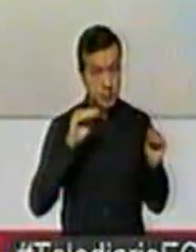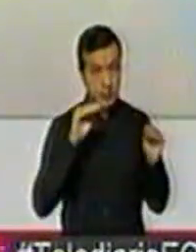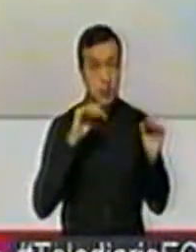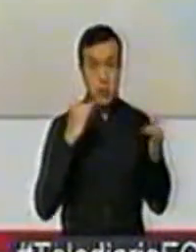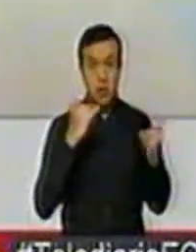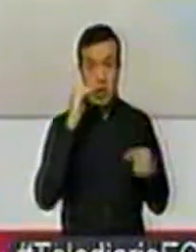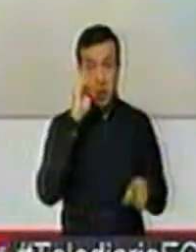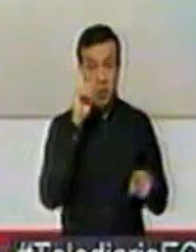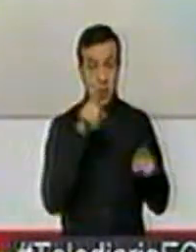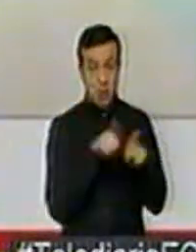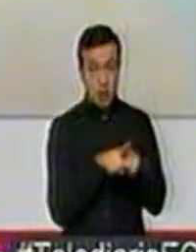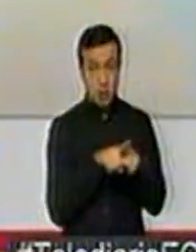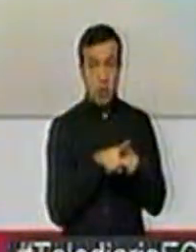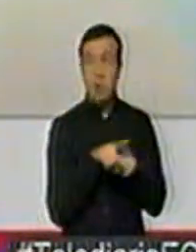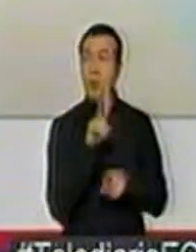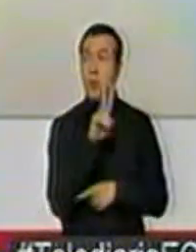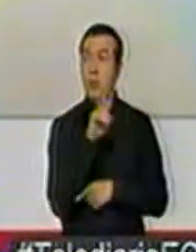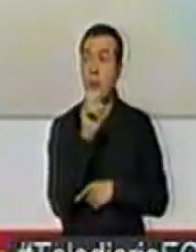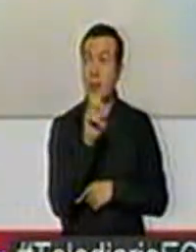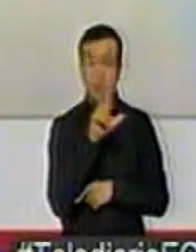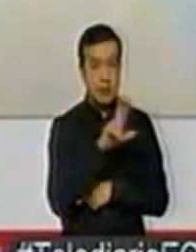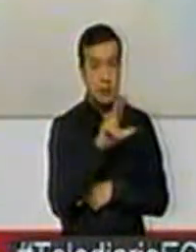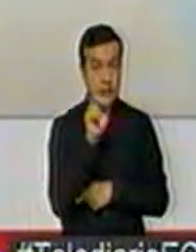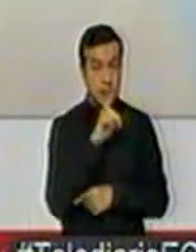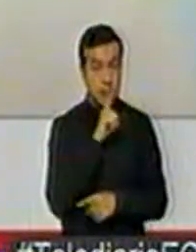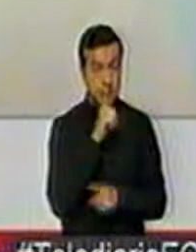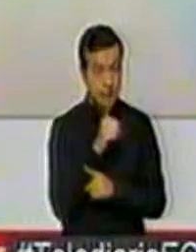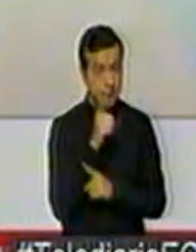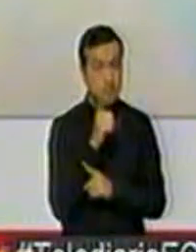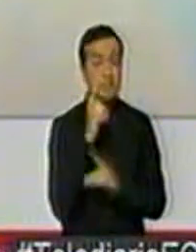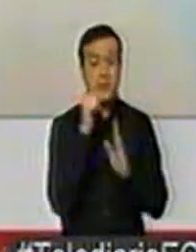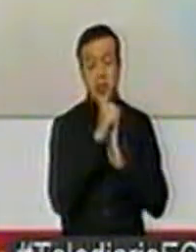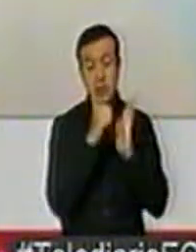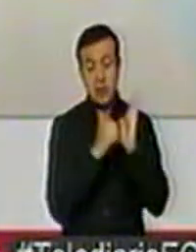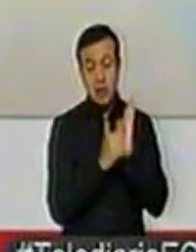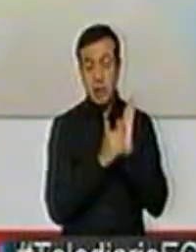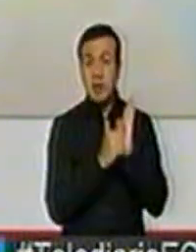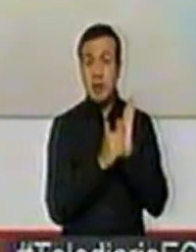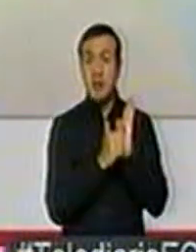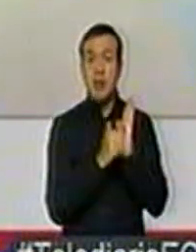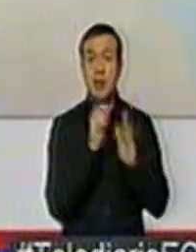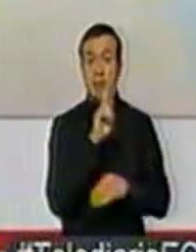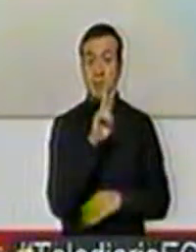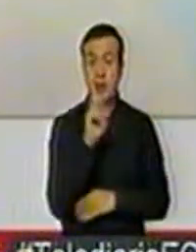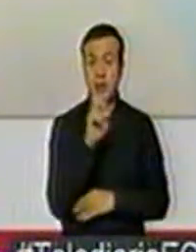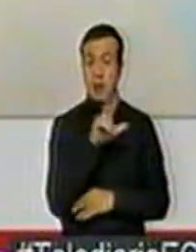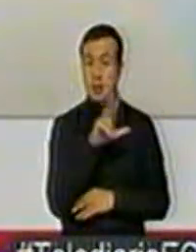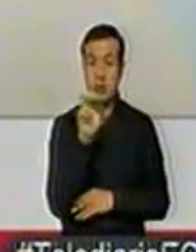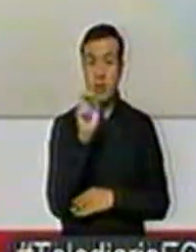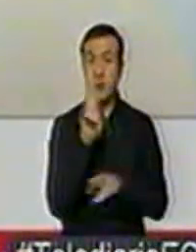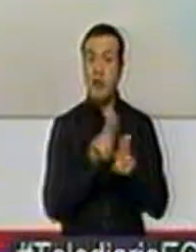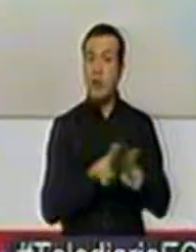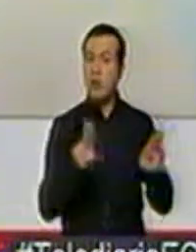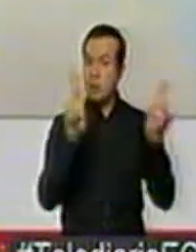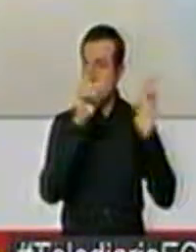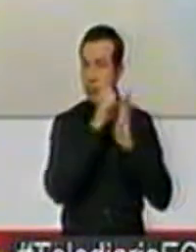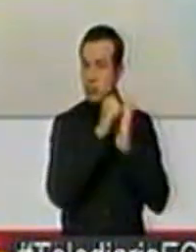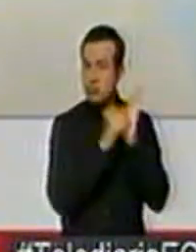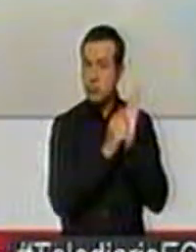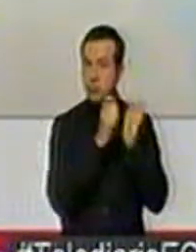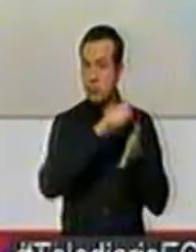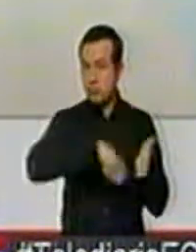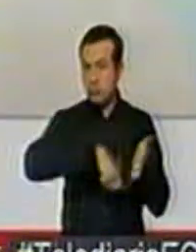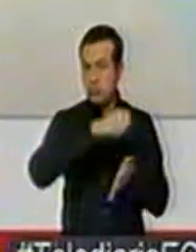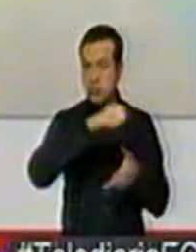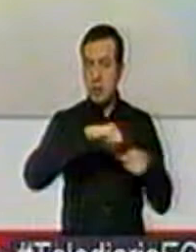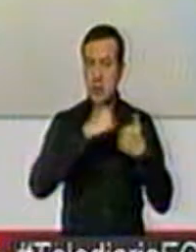Acuerdo 2030, ¿no es cierto?, hace alusión también a la Agenda 2030 de Naciones Unidas, que es una agenda que se aprobó en la